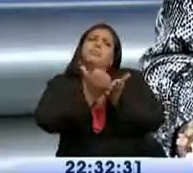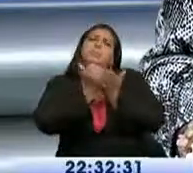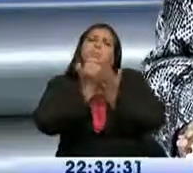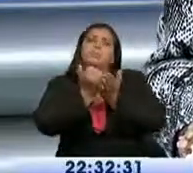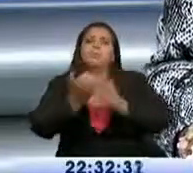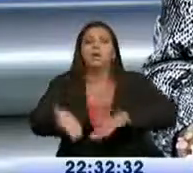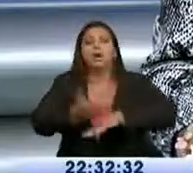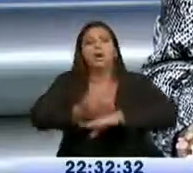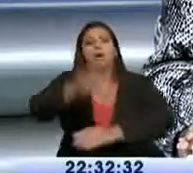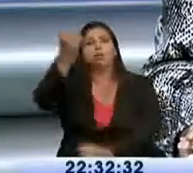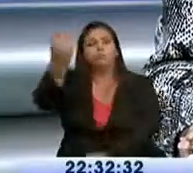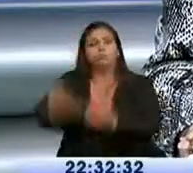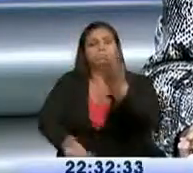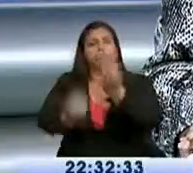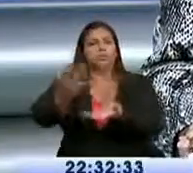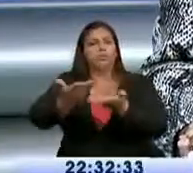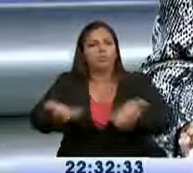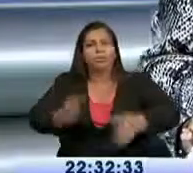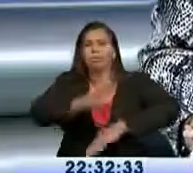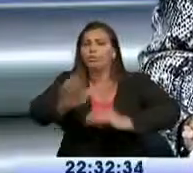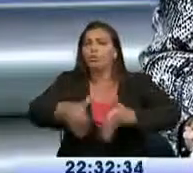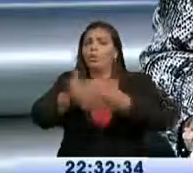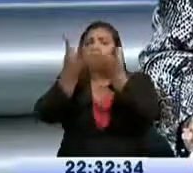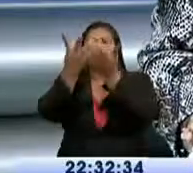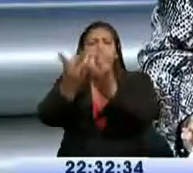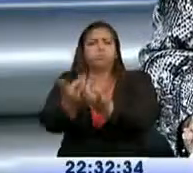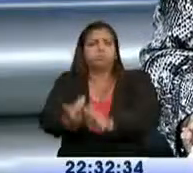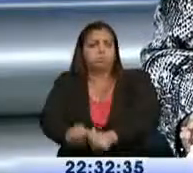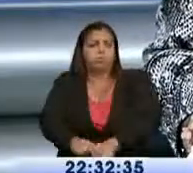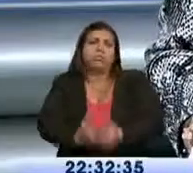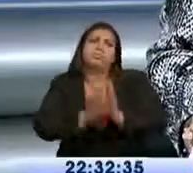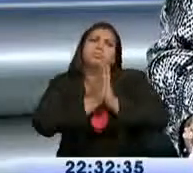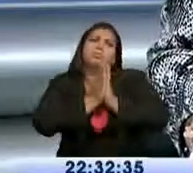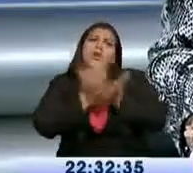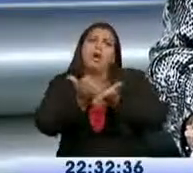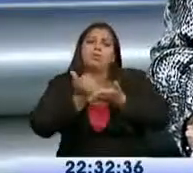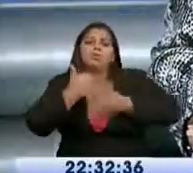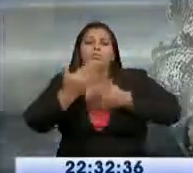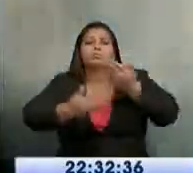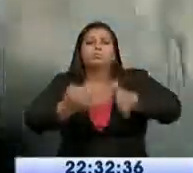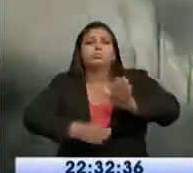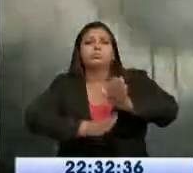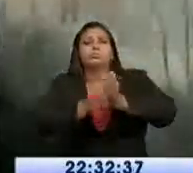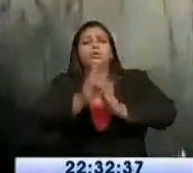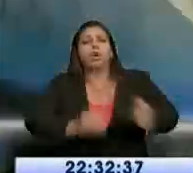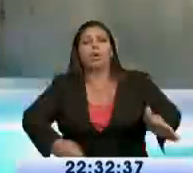a escombros. Ahora ellos necesitan un granito de arena para levantarse.